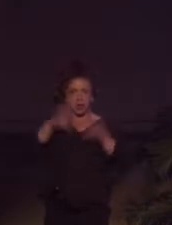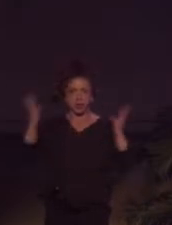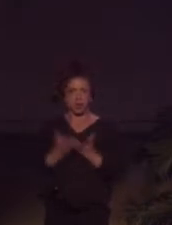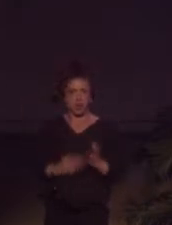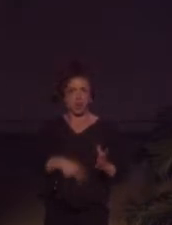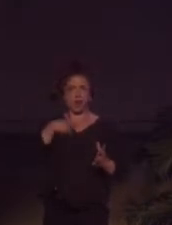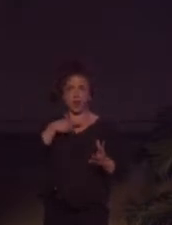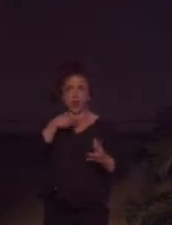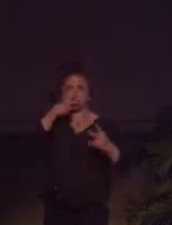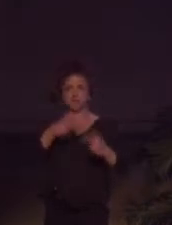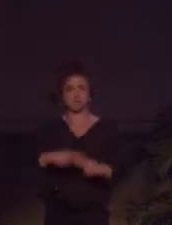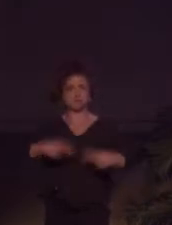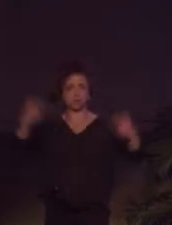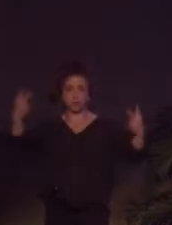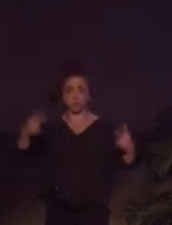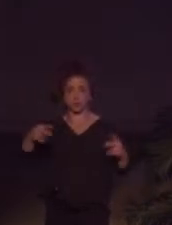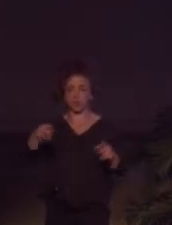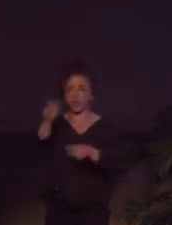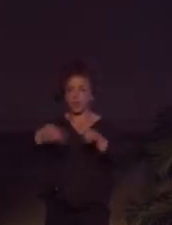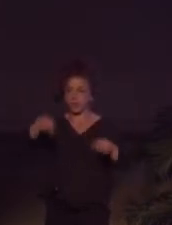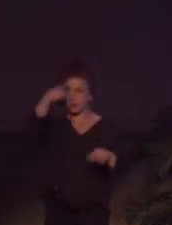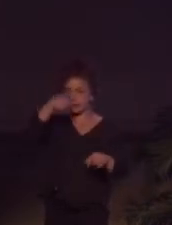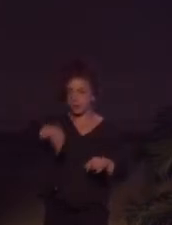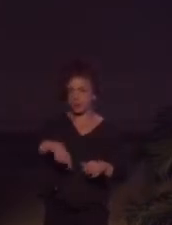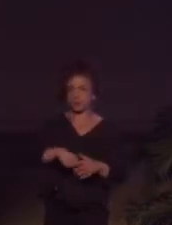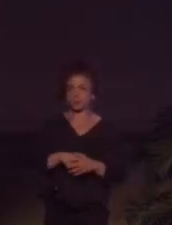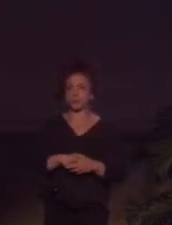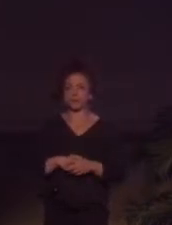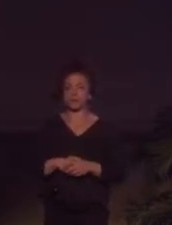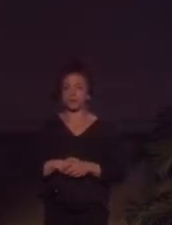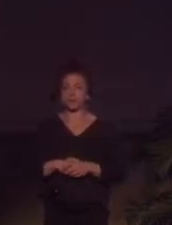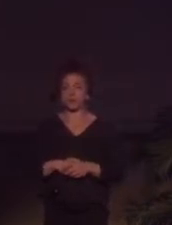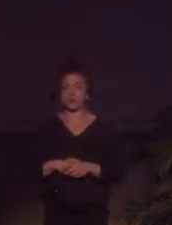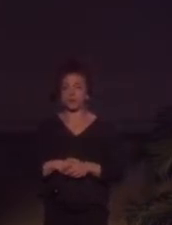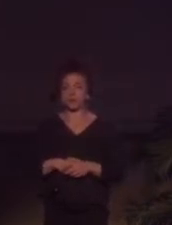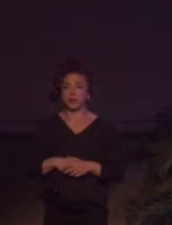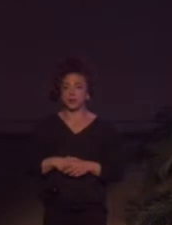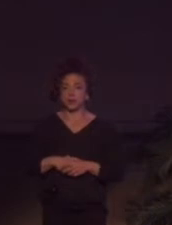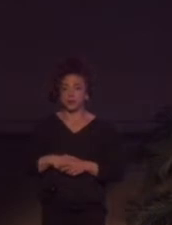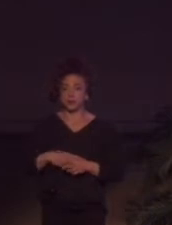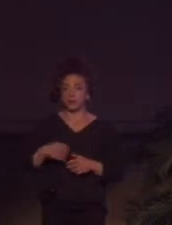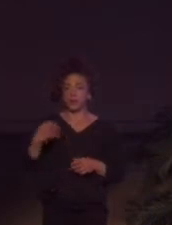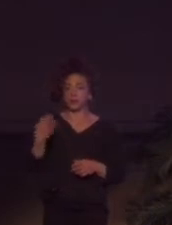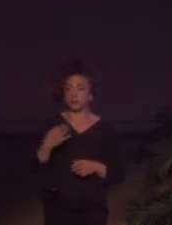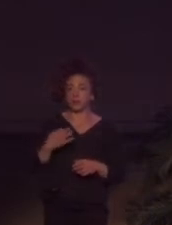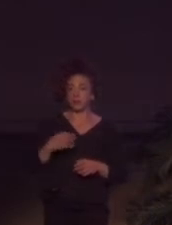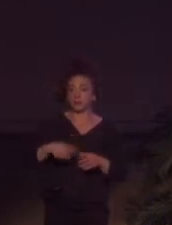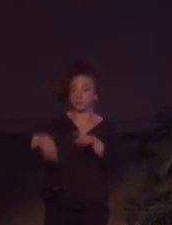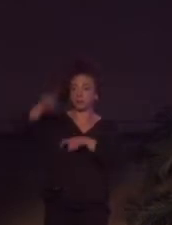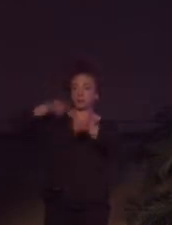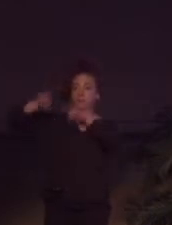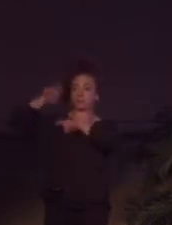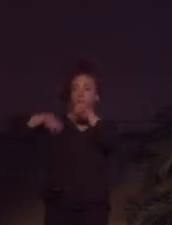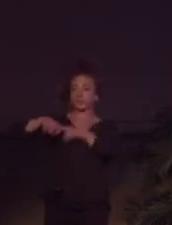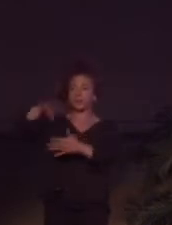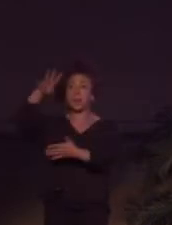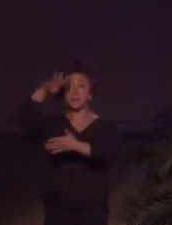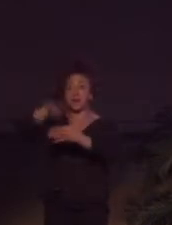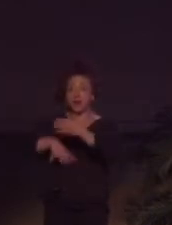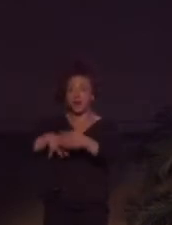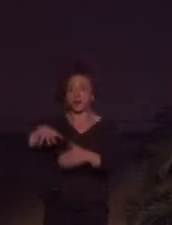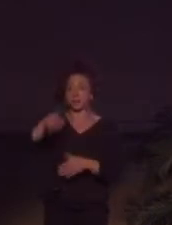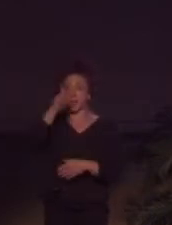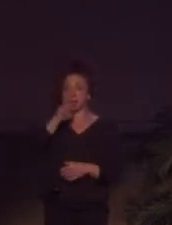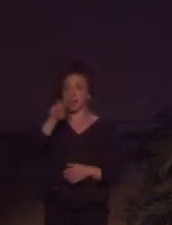una idea de todo esto, me tengo que retrotraer un poquito a lo largo de los años y me tengo que situar en la Barcelona del 2000, o sea, que me voy